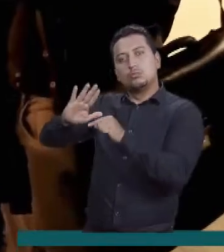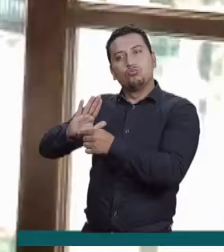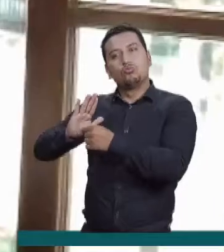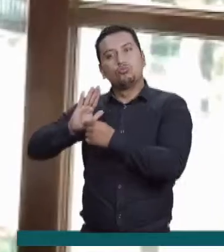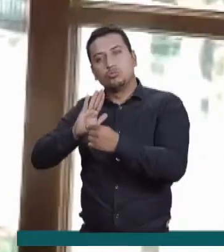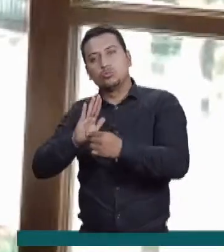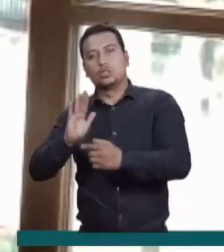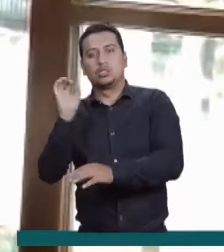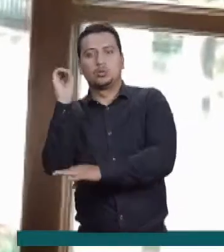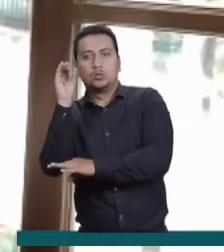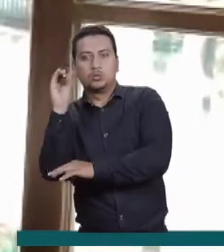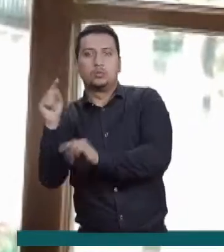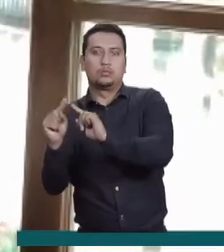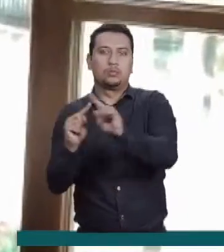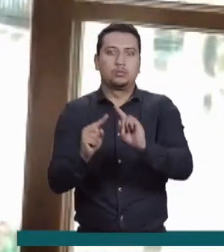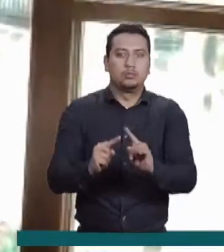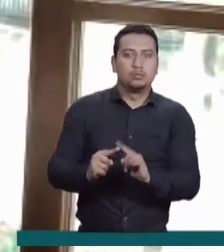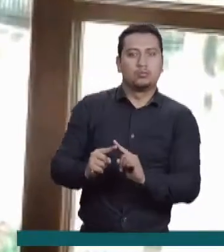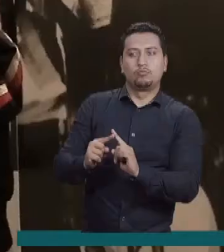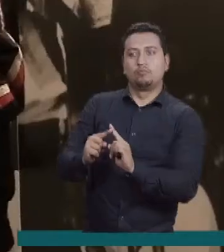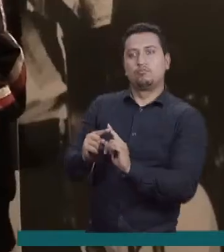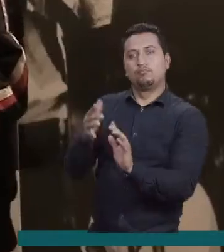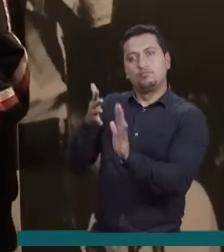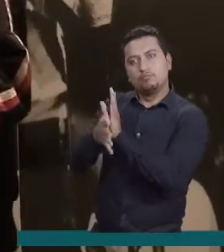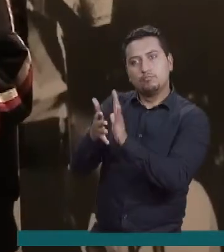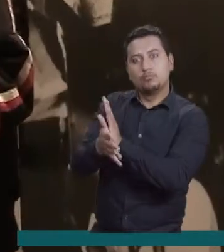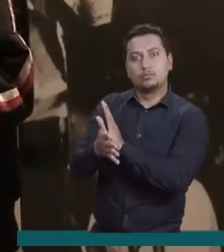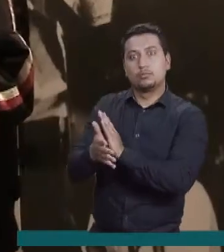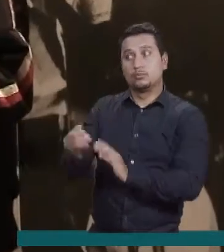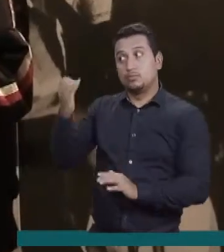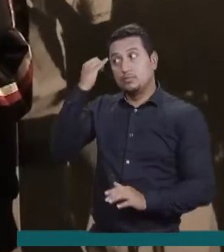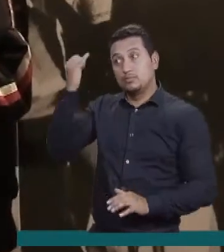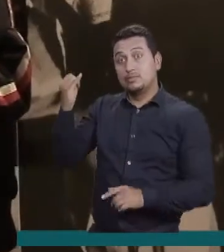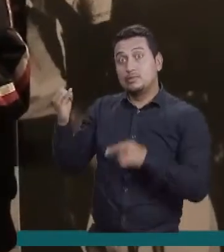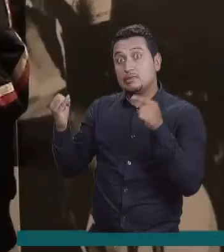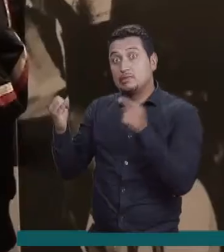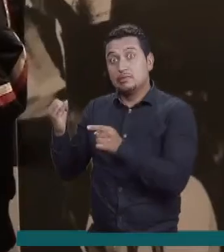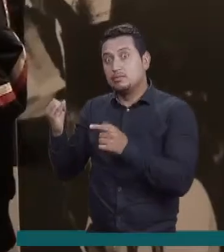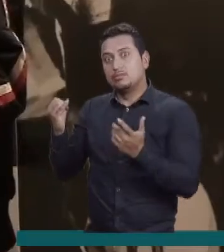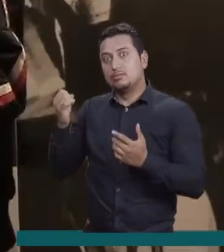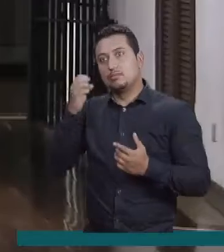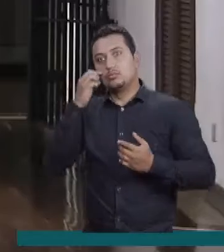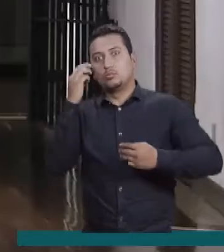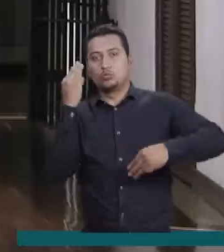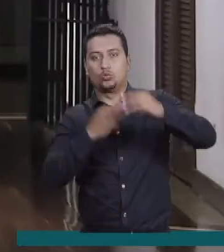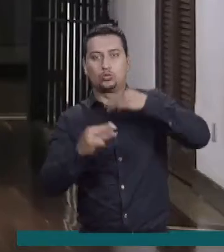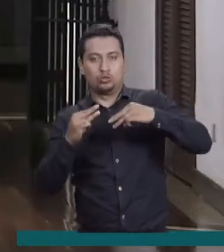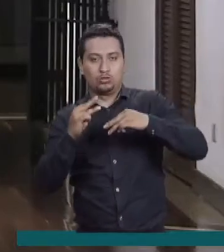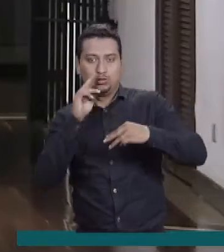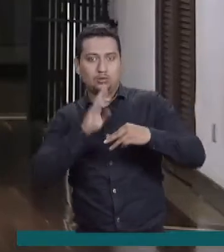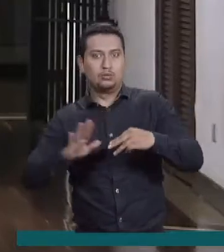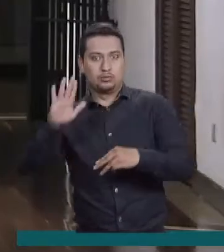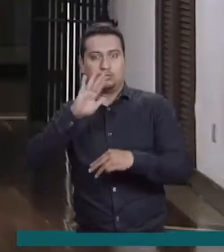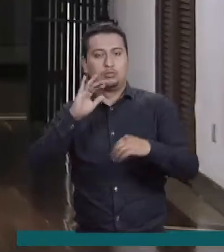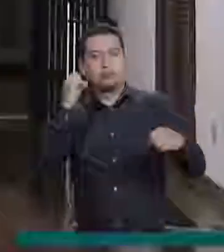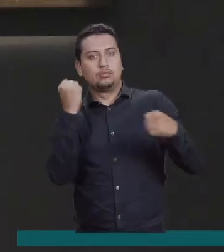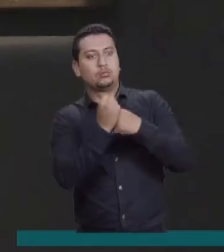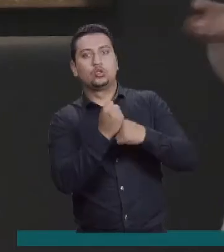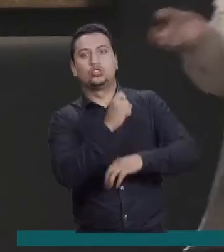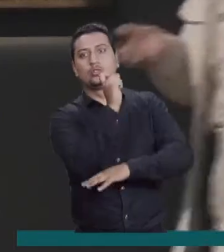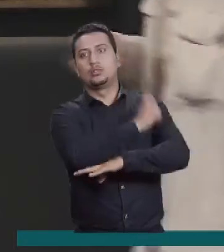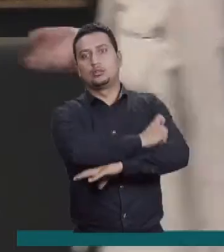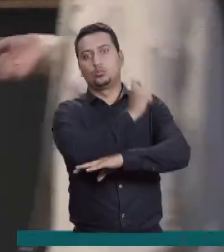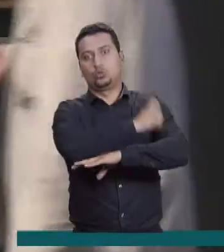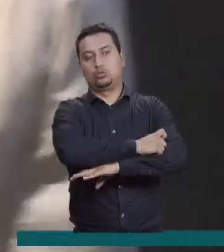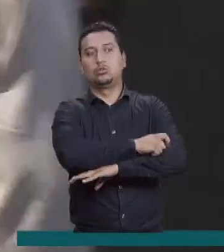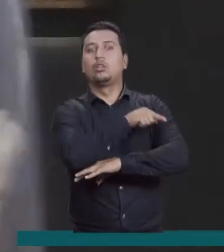sus exposiciones, de sus mensajes. Con esta iniciativa, el Museo Nacional, con el apoyo de Ecopetrol,